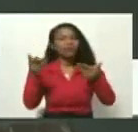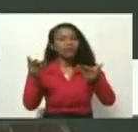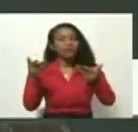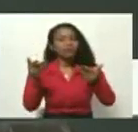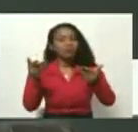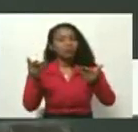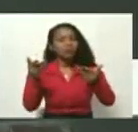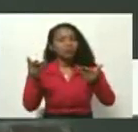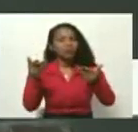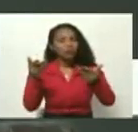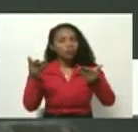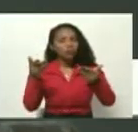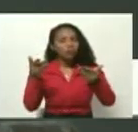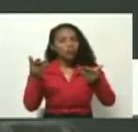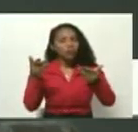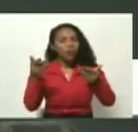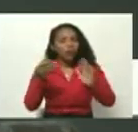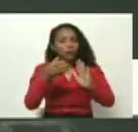en la Gaceta